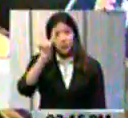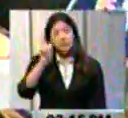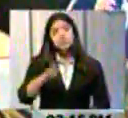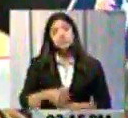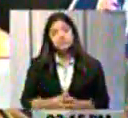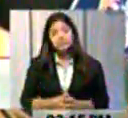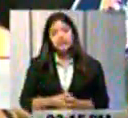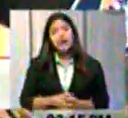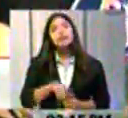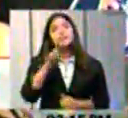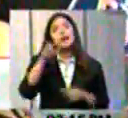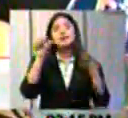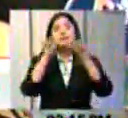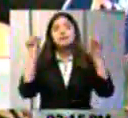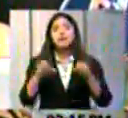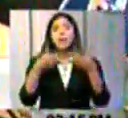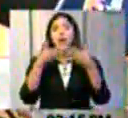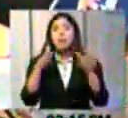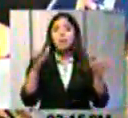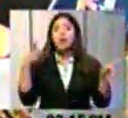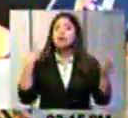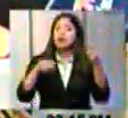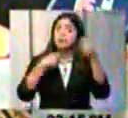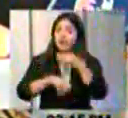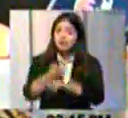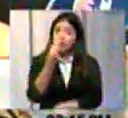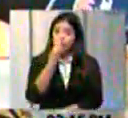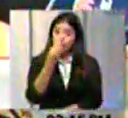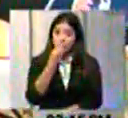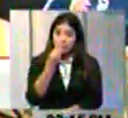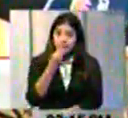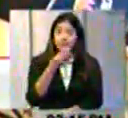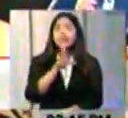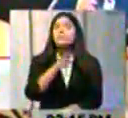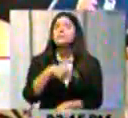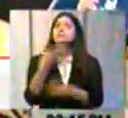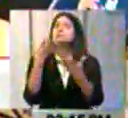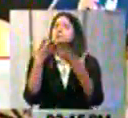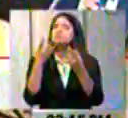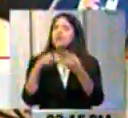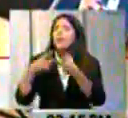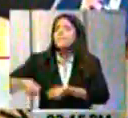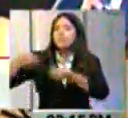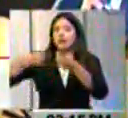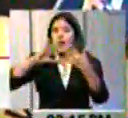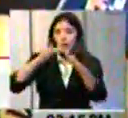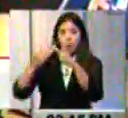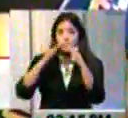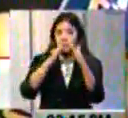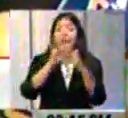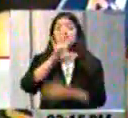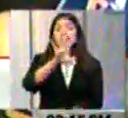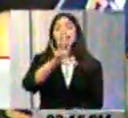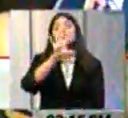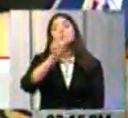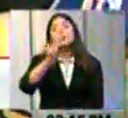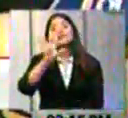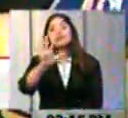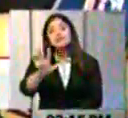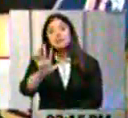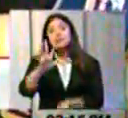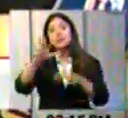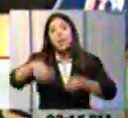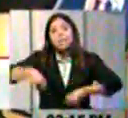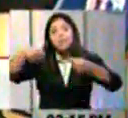que a través del sistema popular de distribución de alimentos también se van a desarrollar mercados comunales. Son